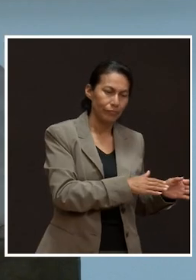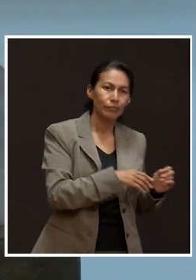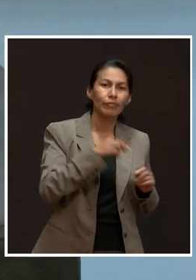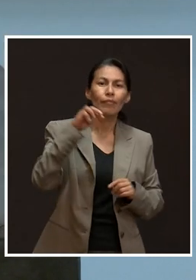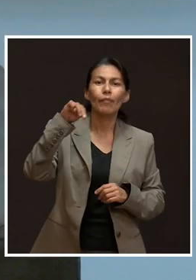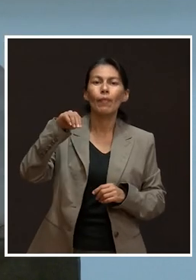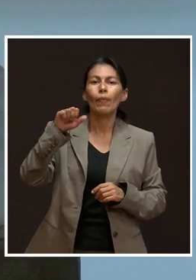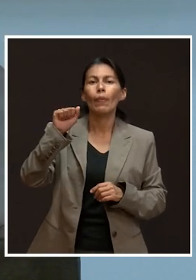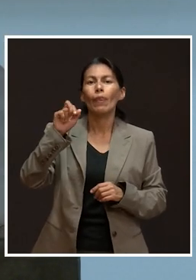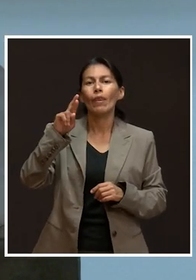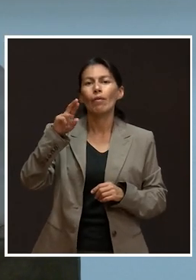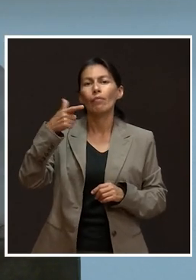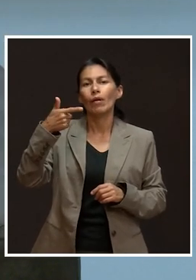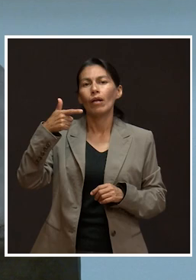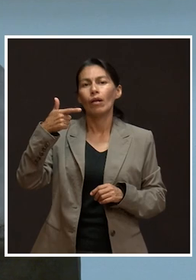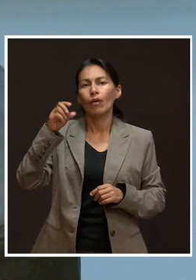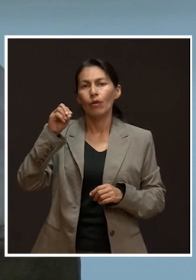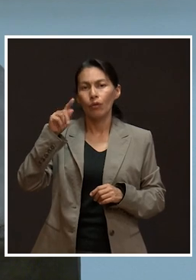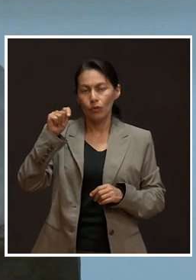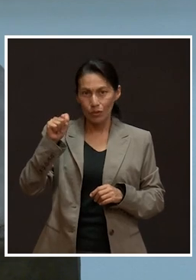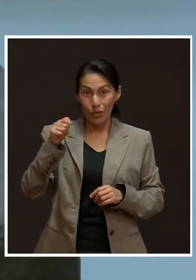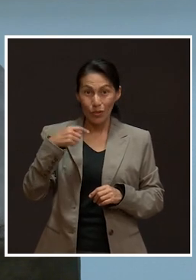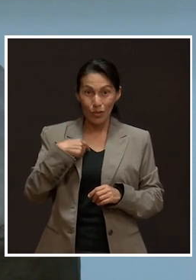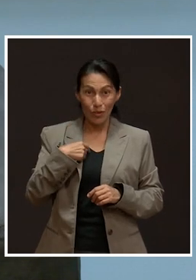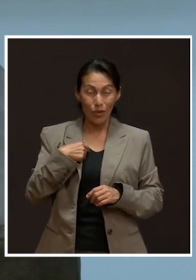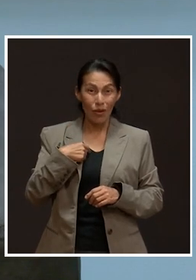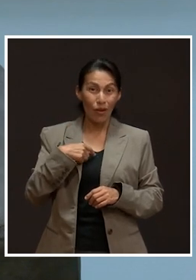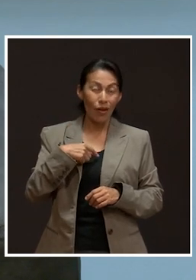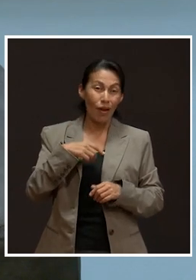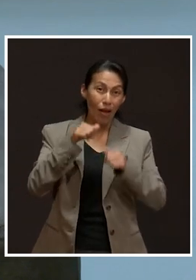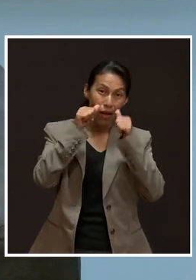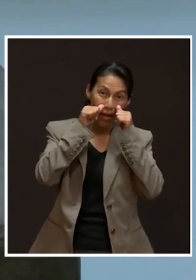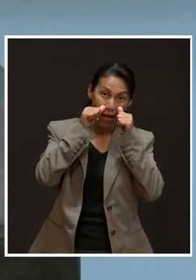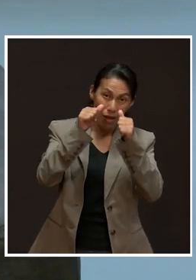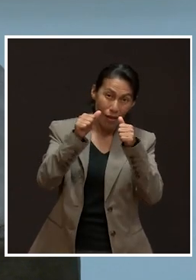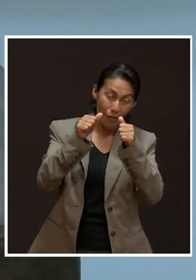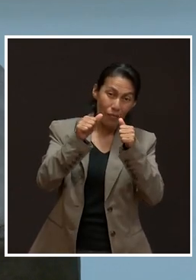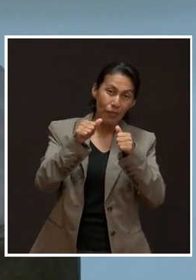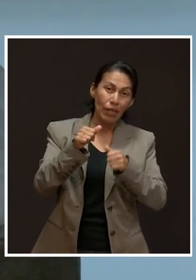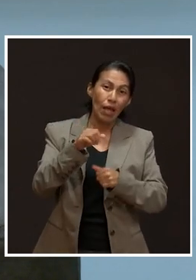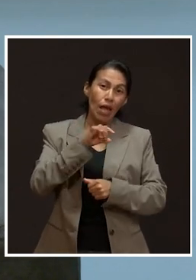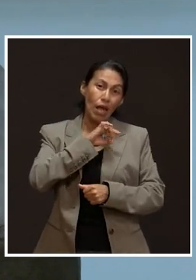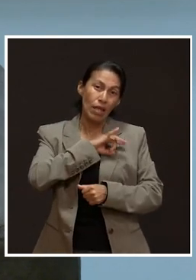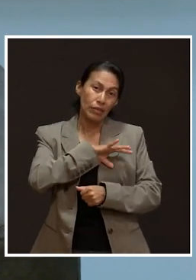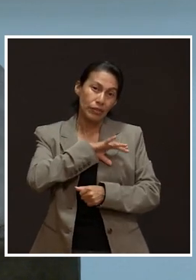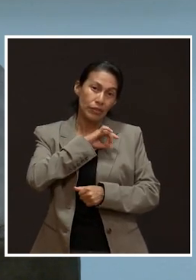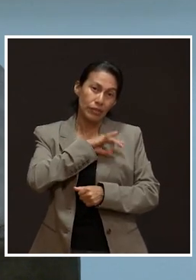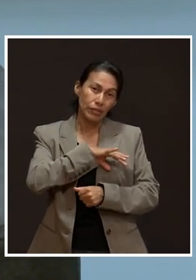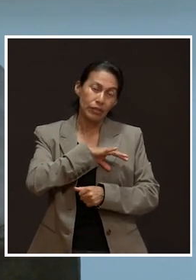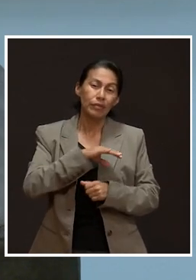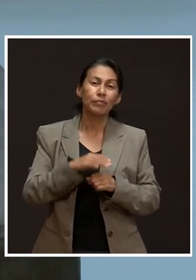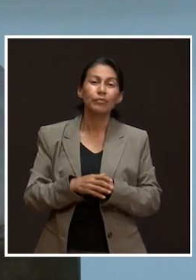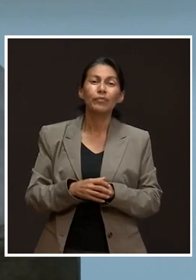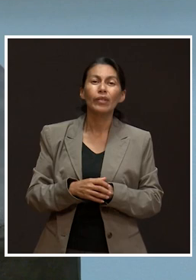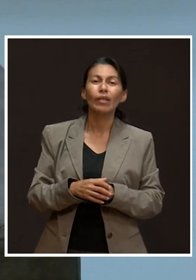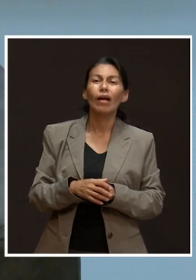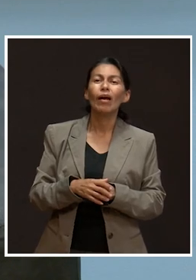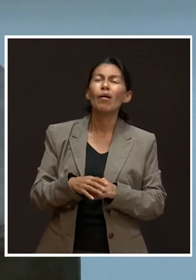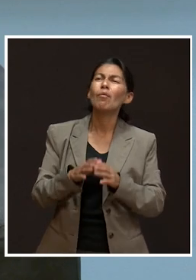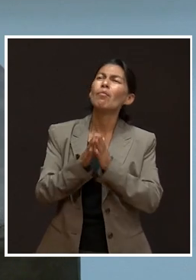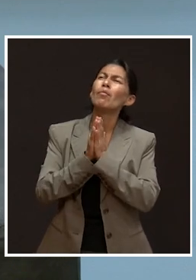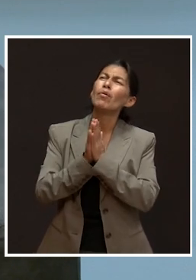por esta oración. Margot, buenas noches. Estoy escuchándolos desde Chile. Un saludo para ti.